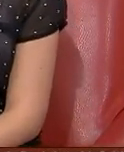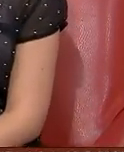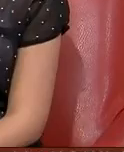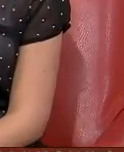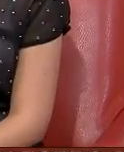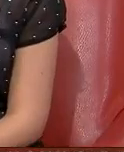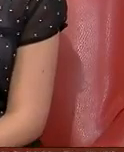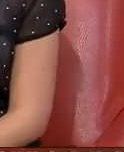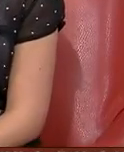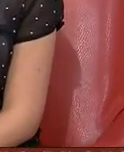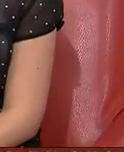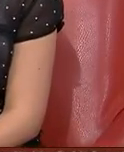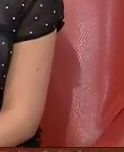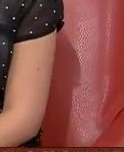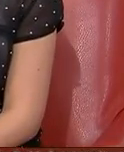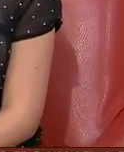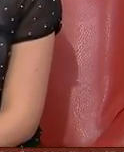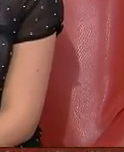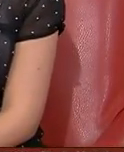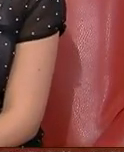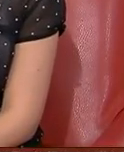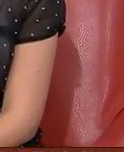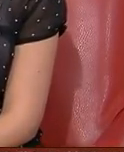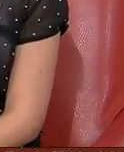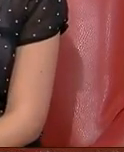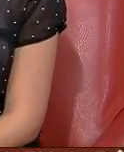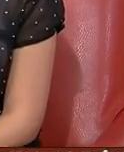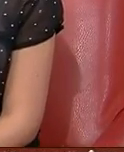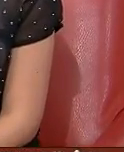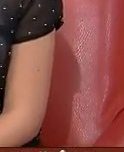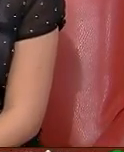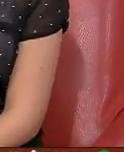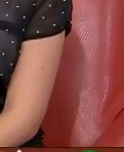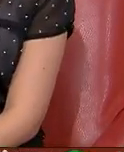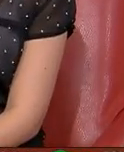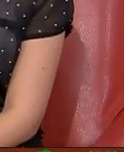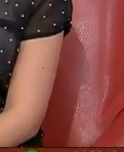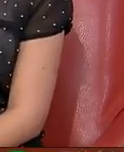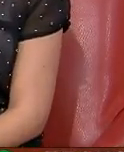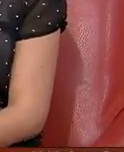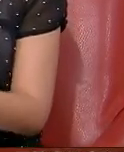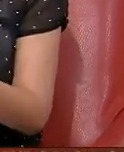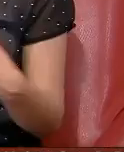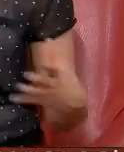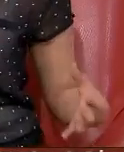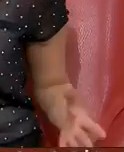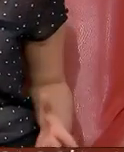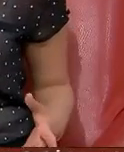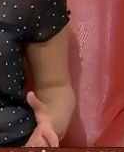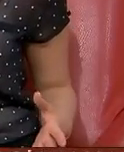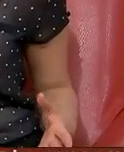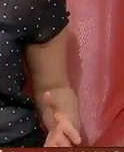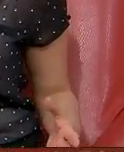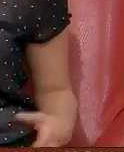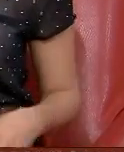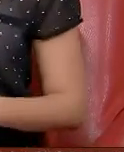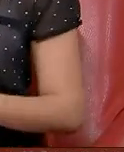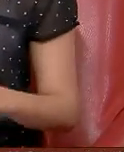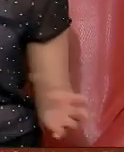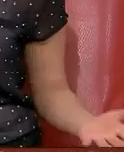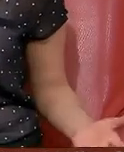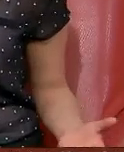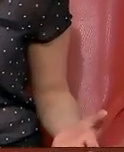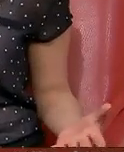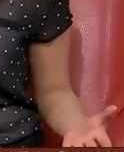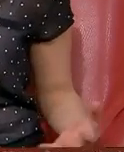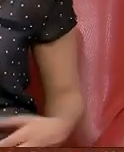las patentes, que no permiten que muchos laboratorios puedan utilizar las investigaciones. Esto está abierto al público y así